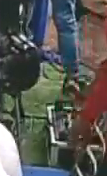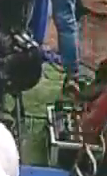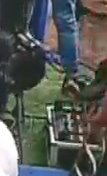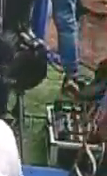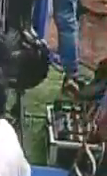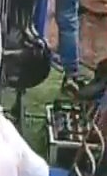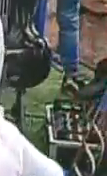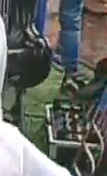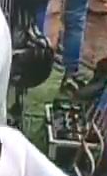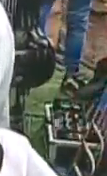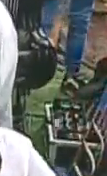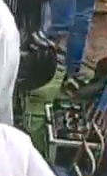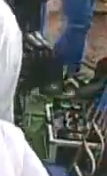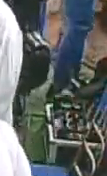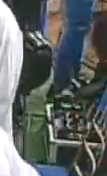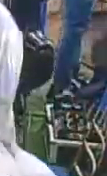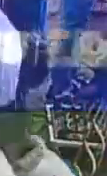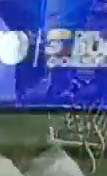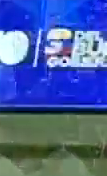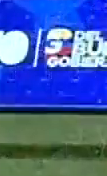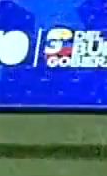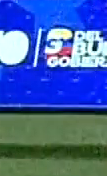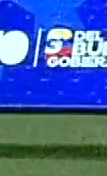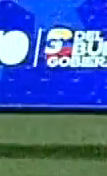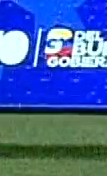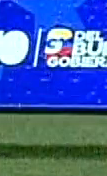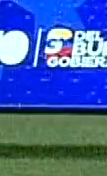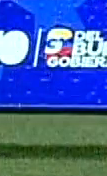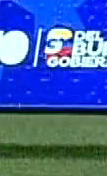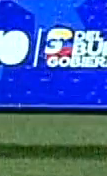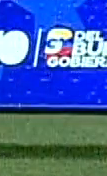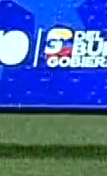Bravo, parranda. Yo no me iré.